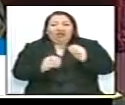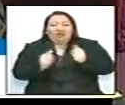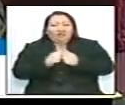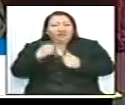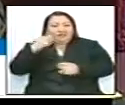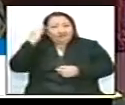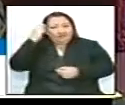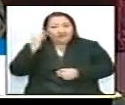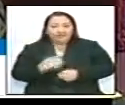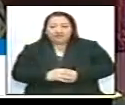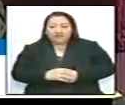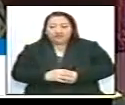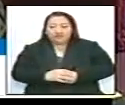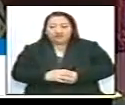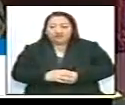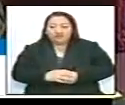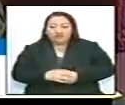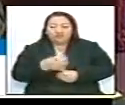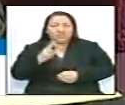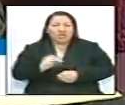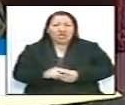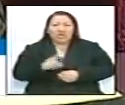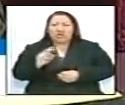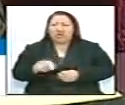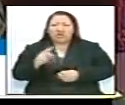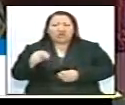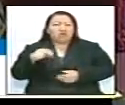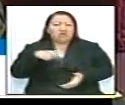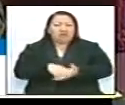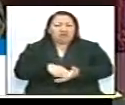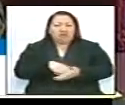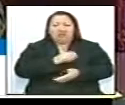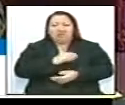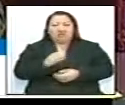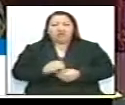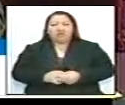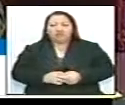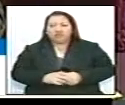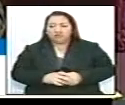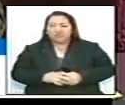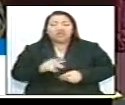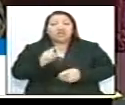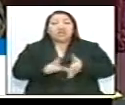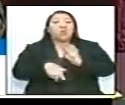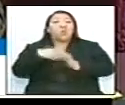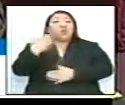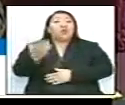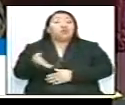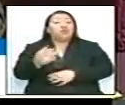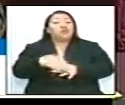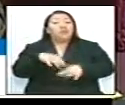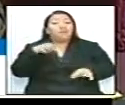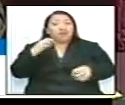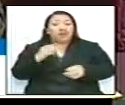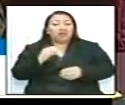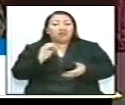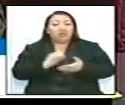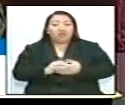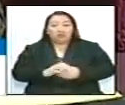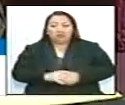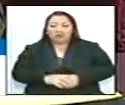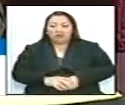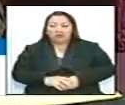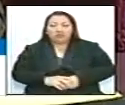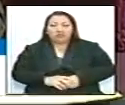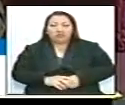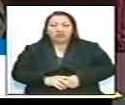política, que acá se opusieron, que dijeron que no se iban a arrodillar, que no iban a hacer genuflexos, y en el Pleno se pusieron rodilleras y